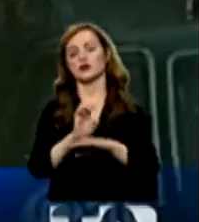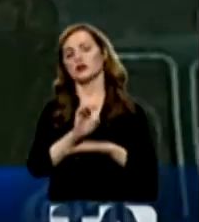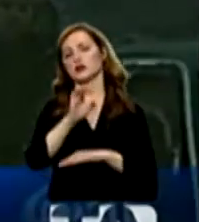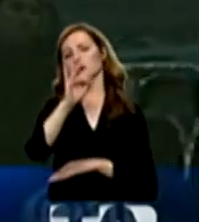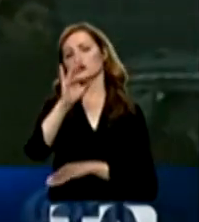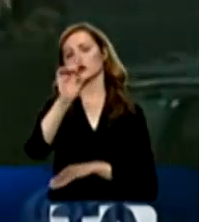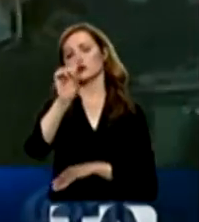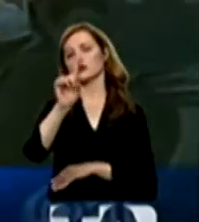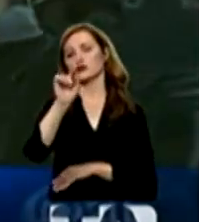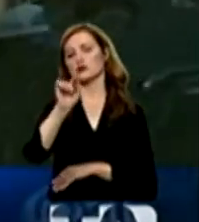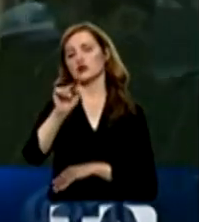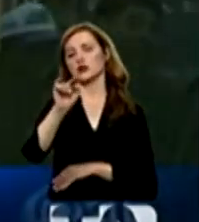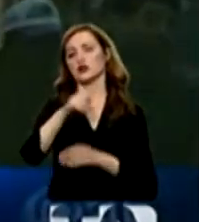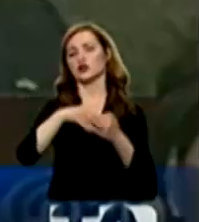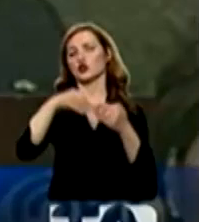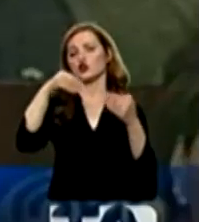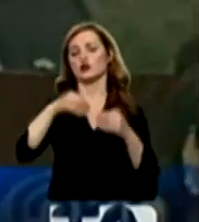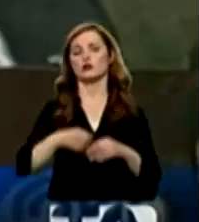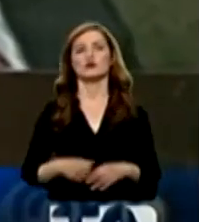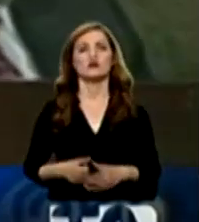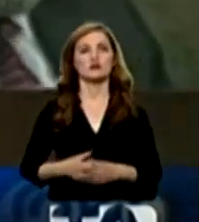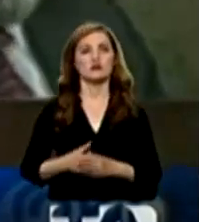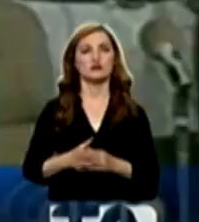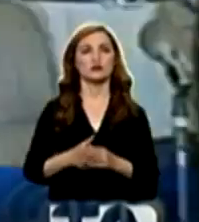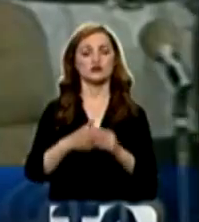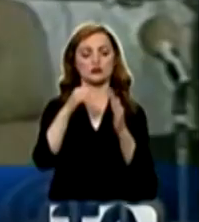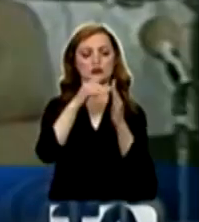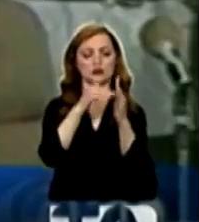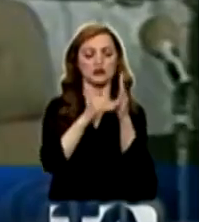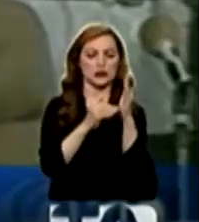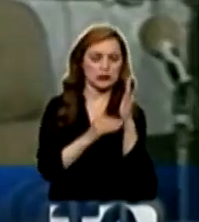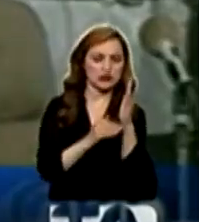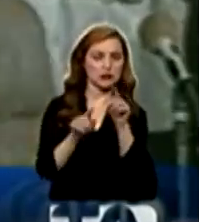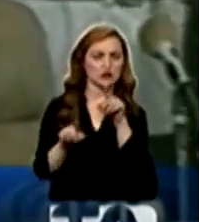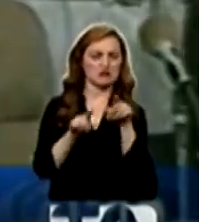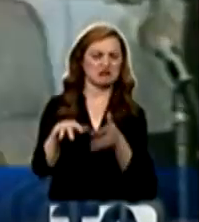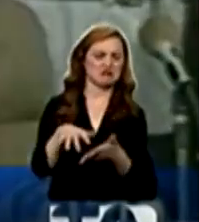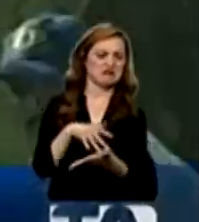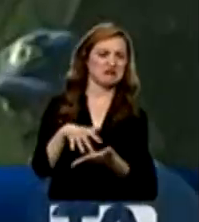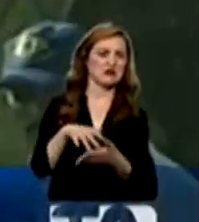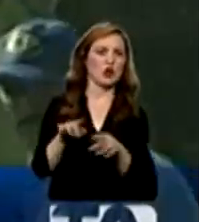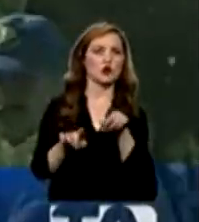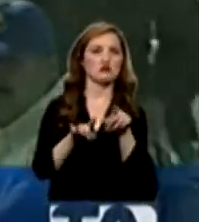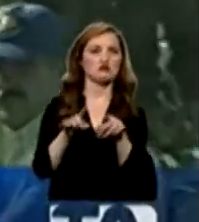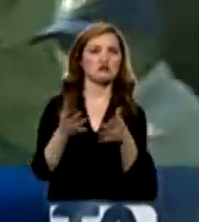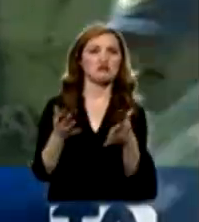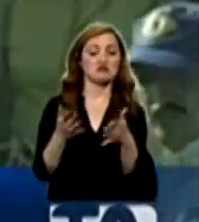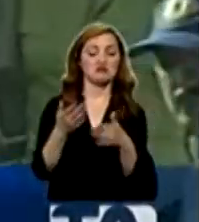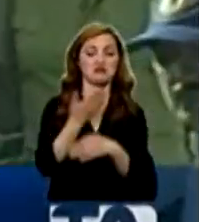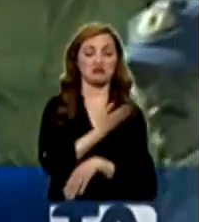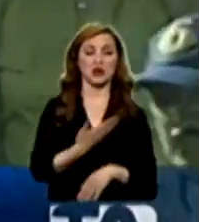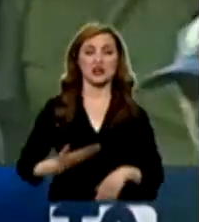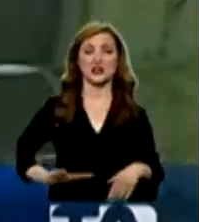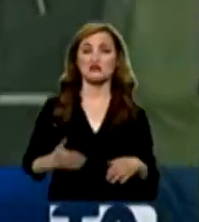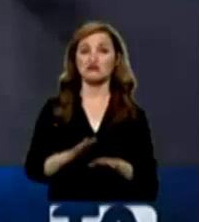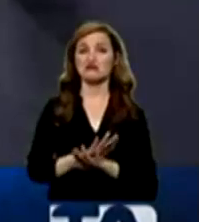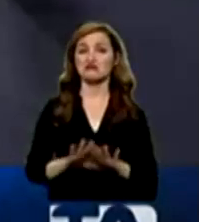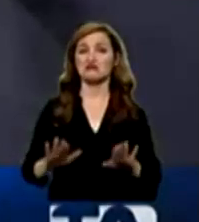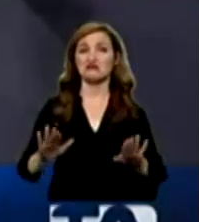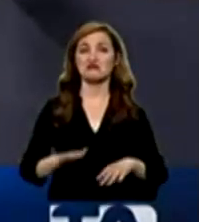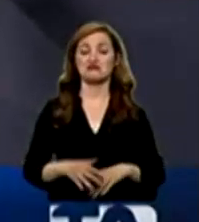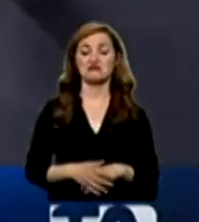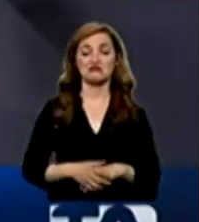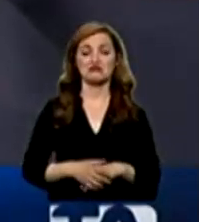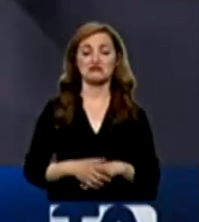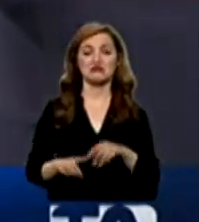de $81,000. En esta lista de exmandatarios, algunos han sido cuestionados y otros ni siquiera terminaron su periodo presidencial.